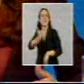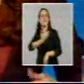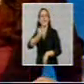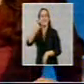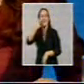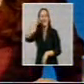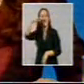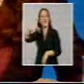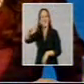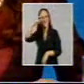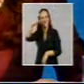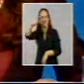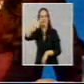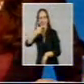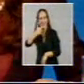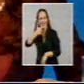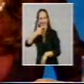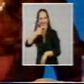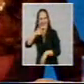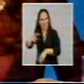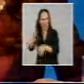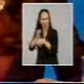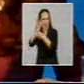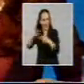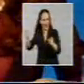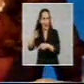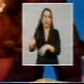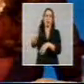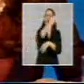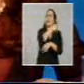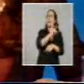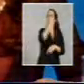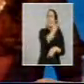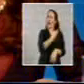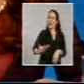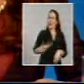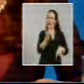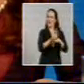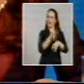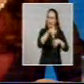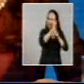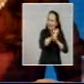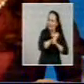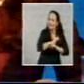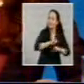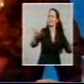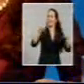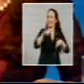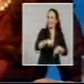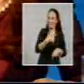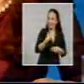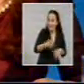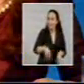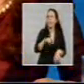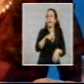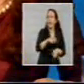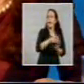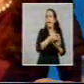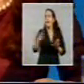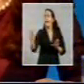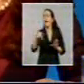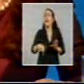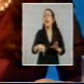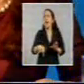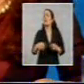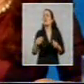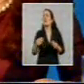Este plan Fines que lanzamos allá al comienzo de mi primer gobierno y que hoy ha permitido